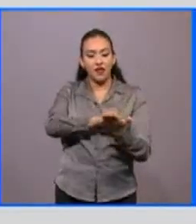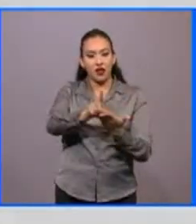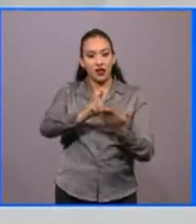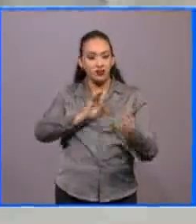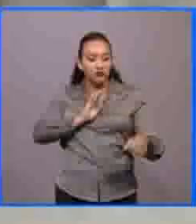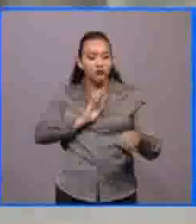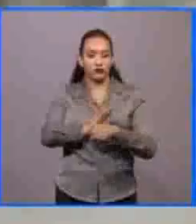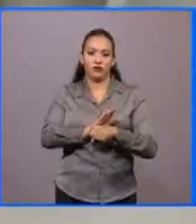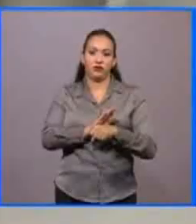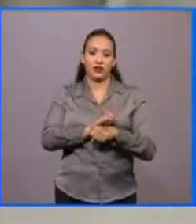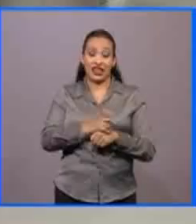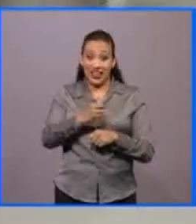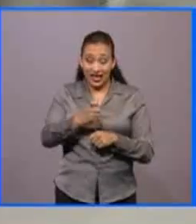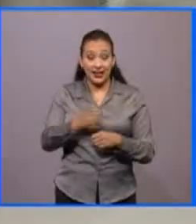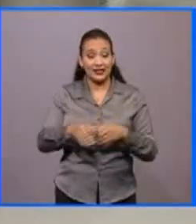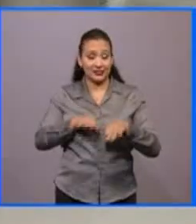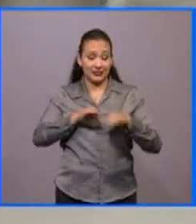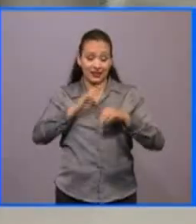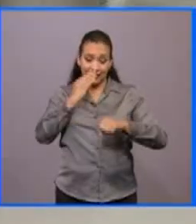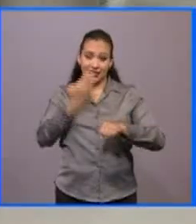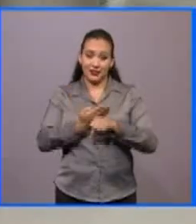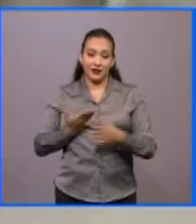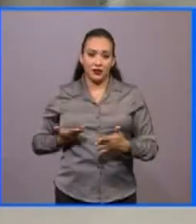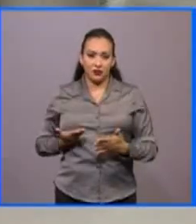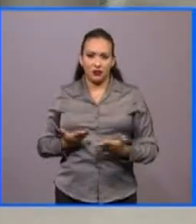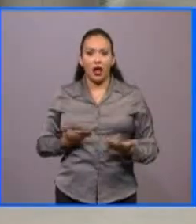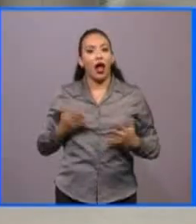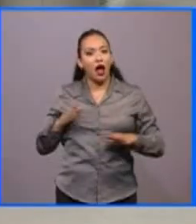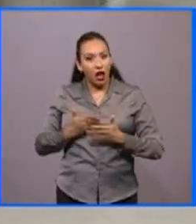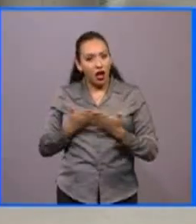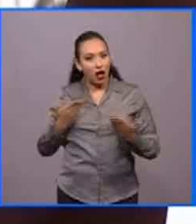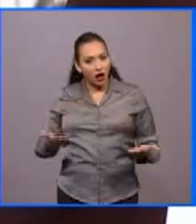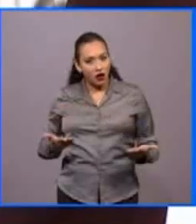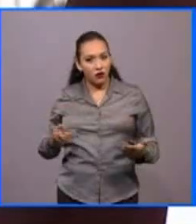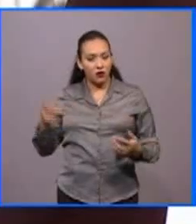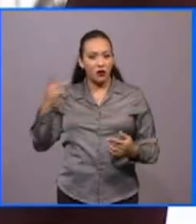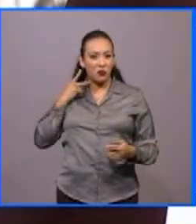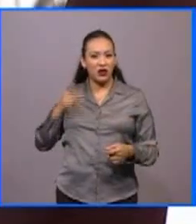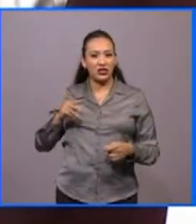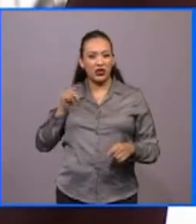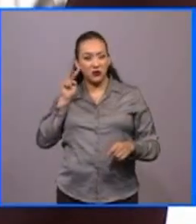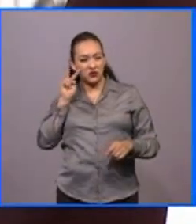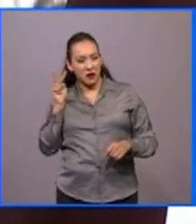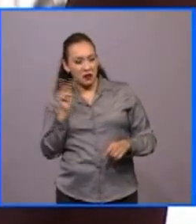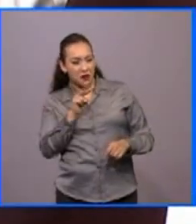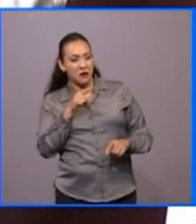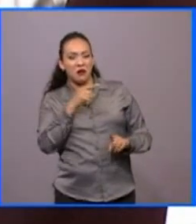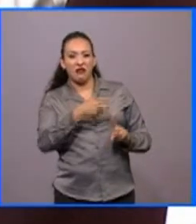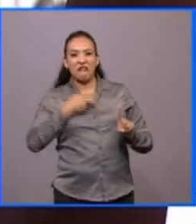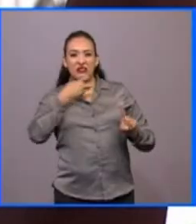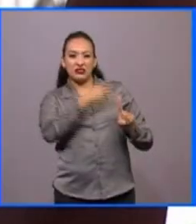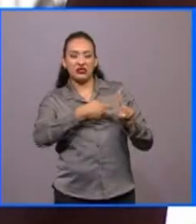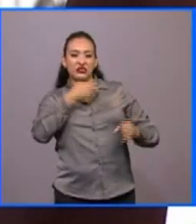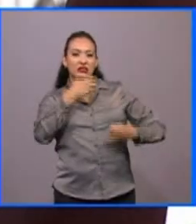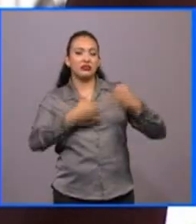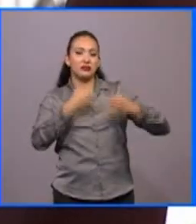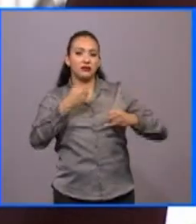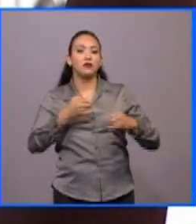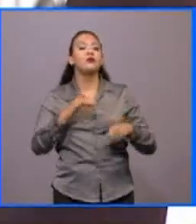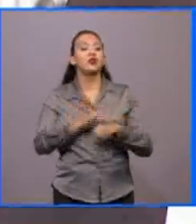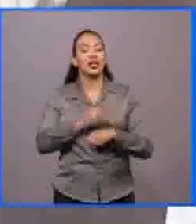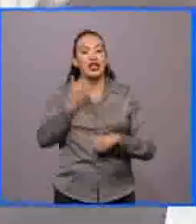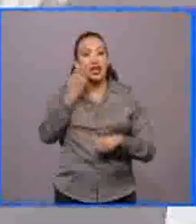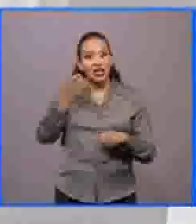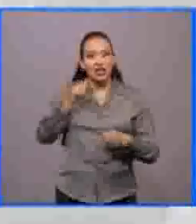sociedad. Reconoció que cada vez se cuestiona más que las personas juzgadoras se mantengan en una especie de Olimpo, alejados